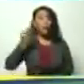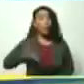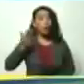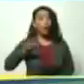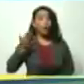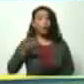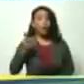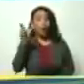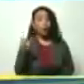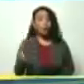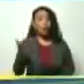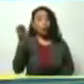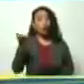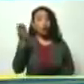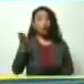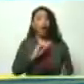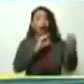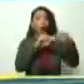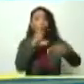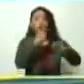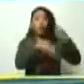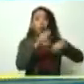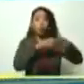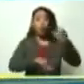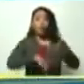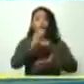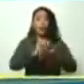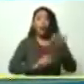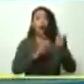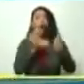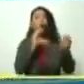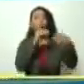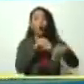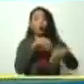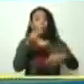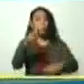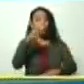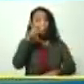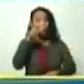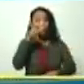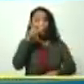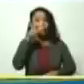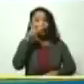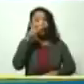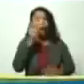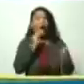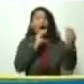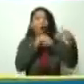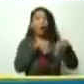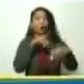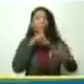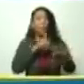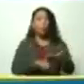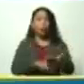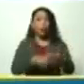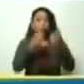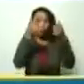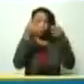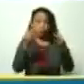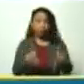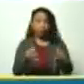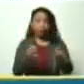acuerdo negociado acuerdo firmado acuerdo supervisado acuerdo por cumplir